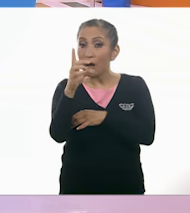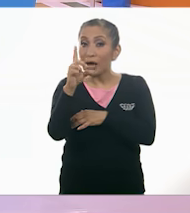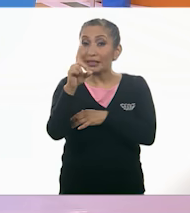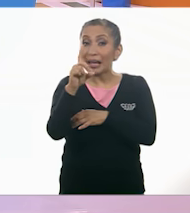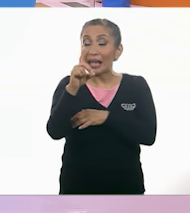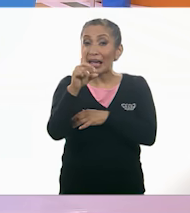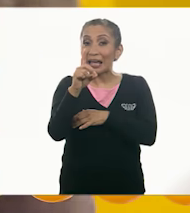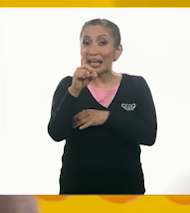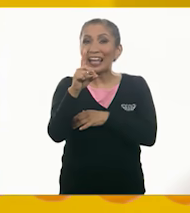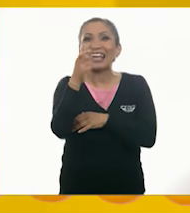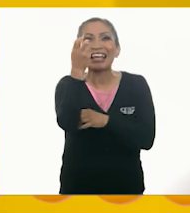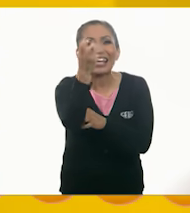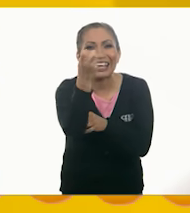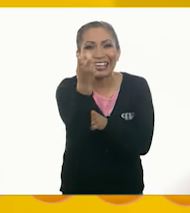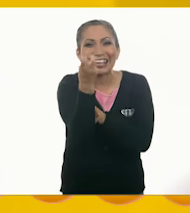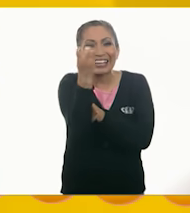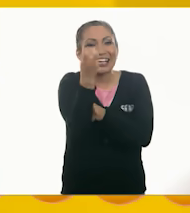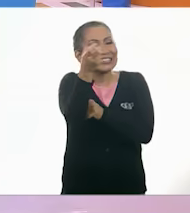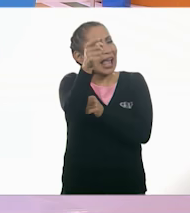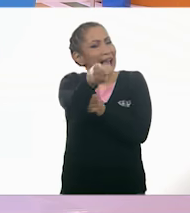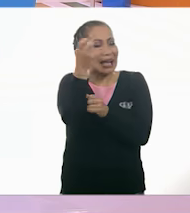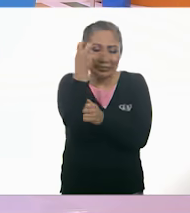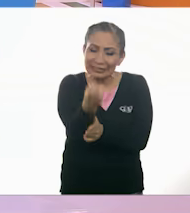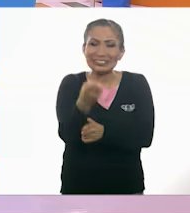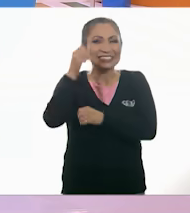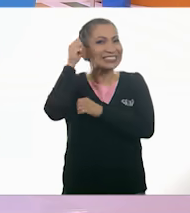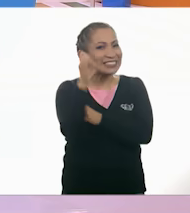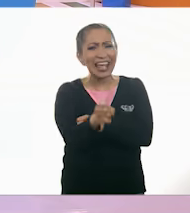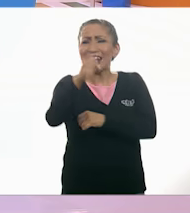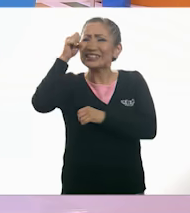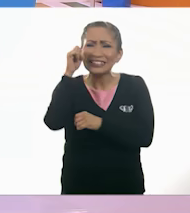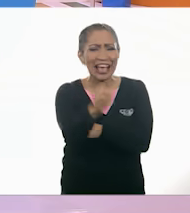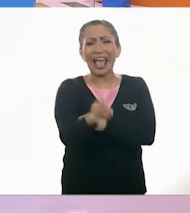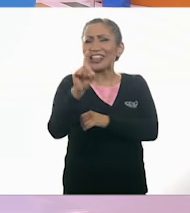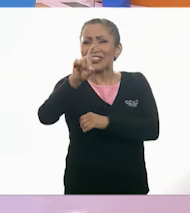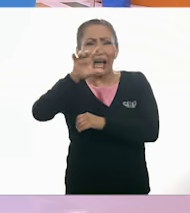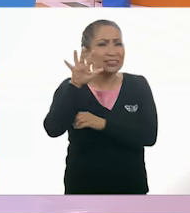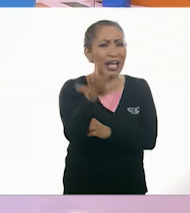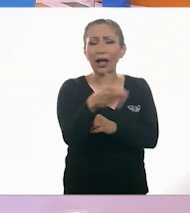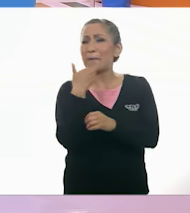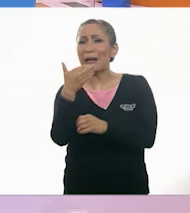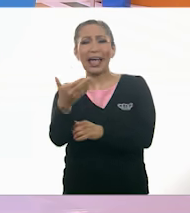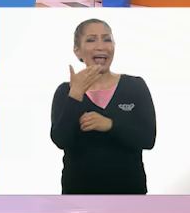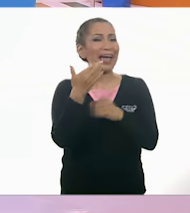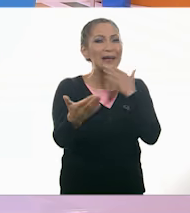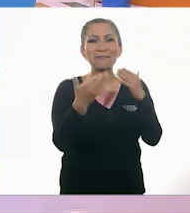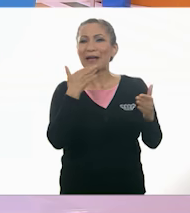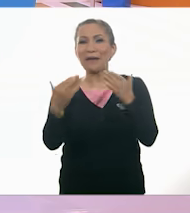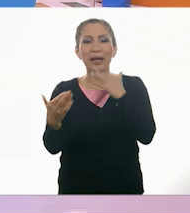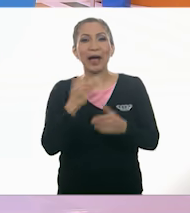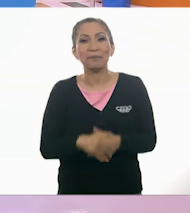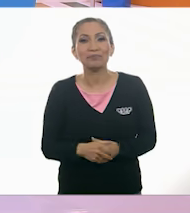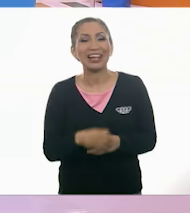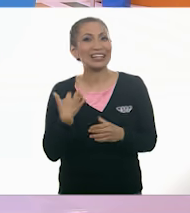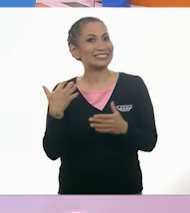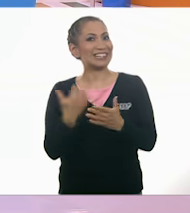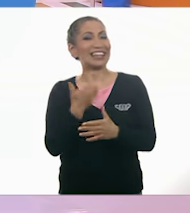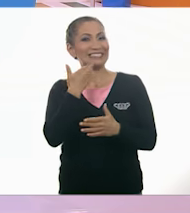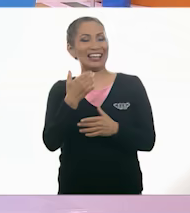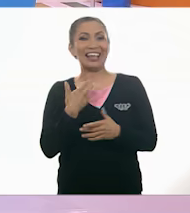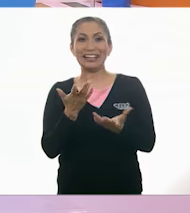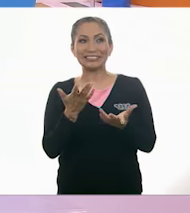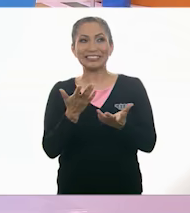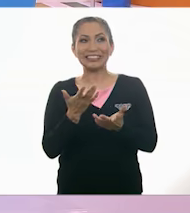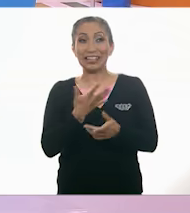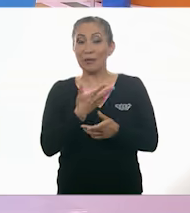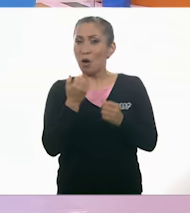34. ¡Sí! ¡Ese! ¡Es el 35! ¡Muy bien! ¡Lo logramos! Estamos